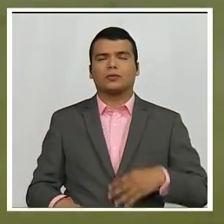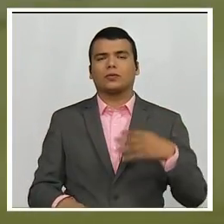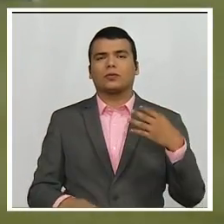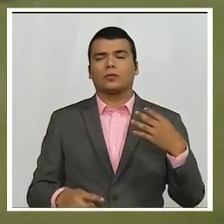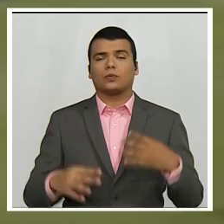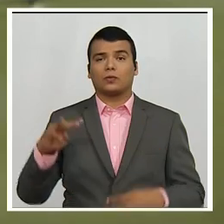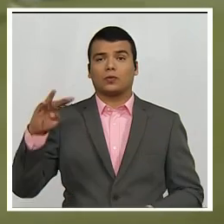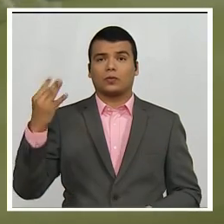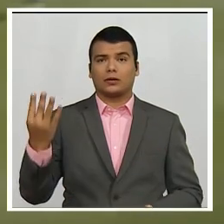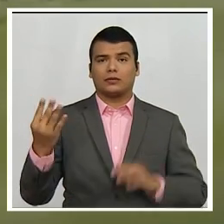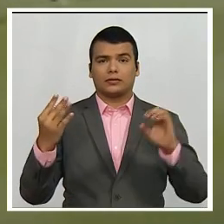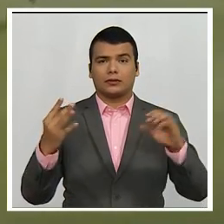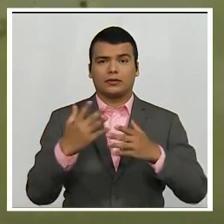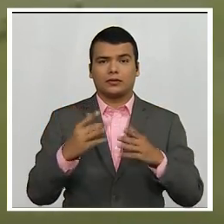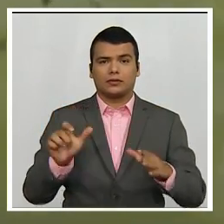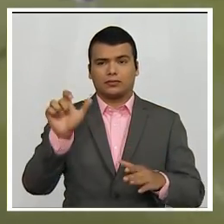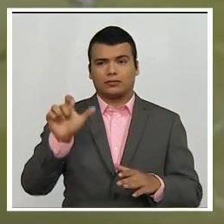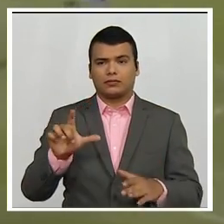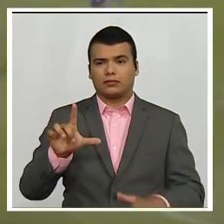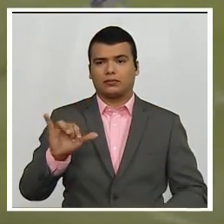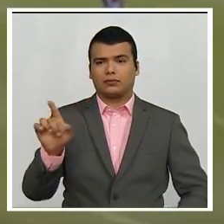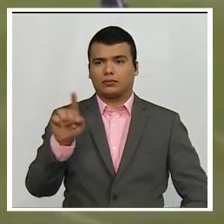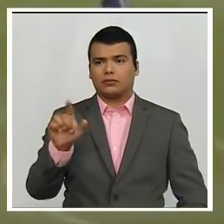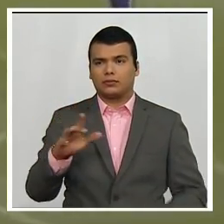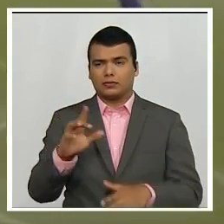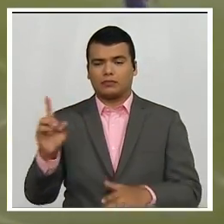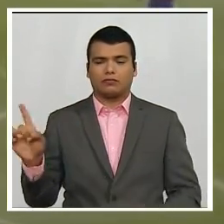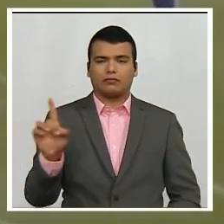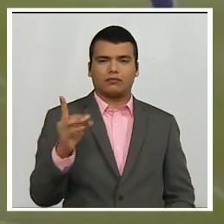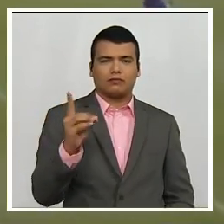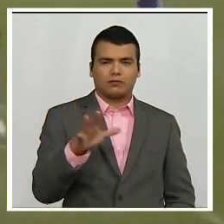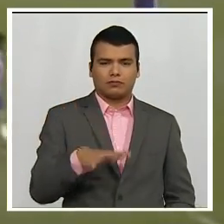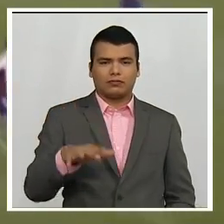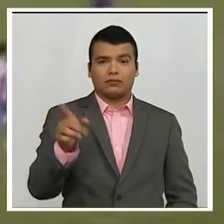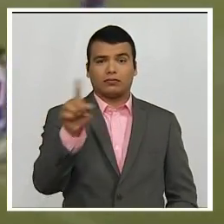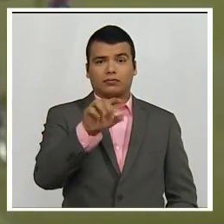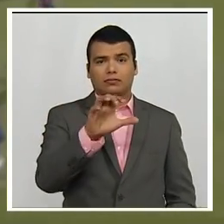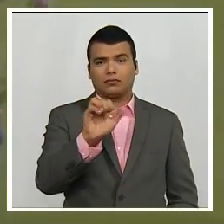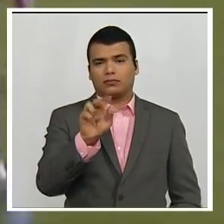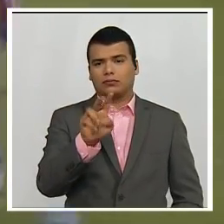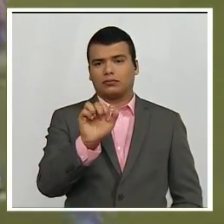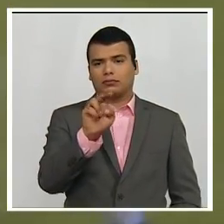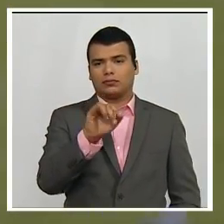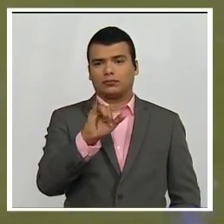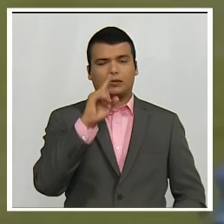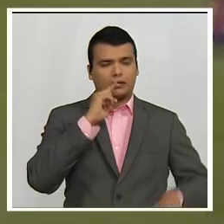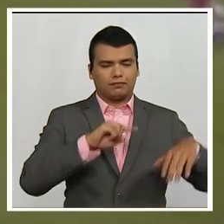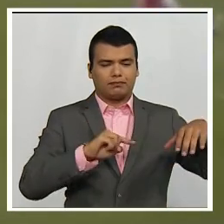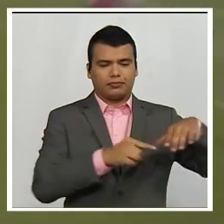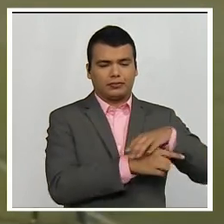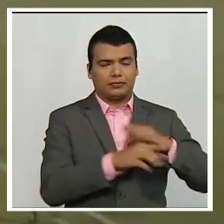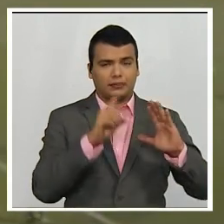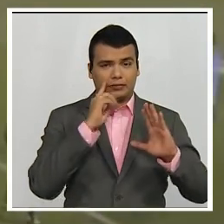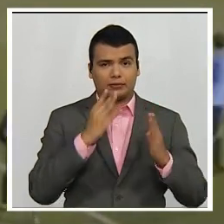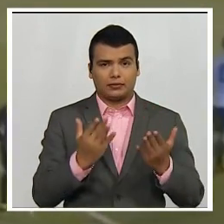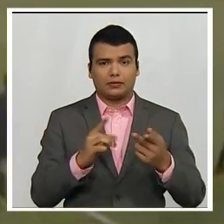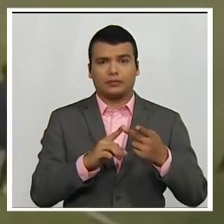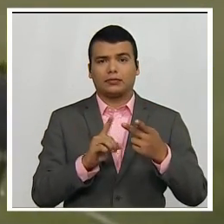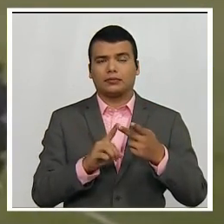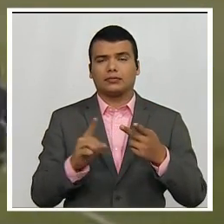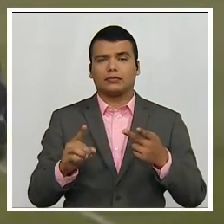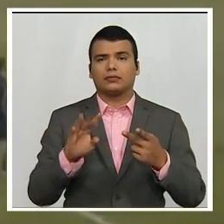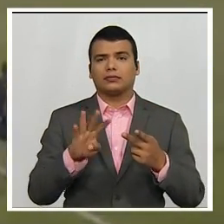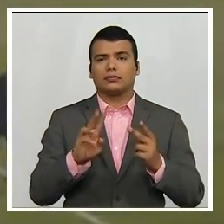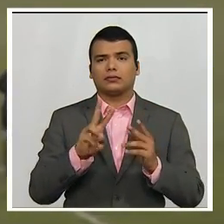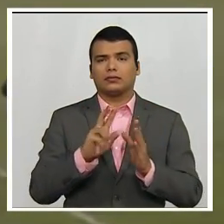17 luís suárez entró desde la derecha y entregó a edinson cavani para que marcara el primero a los 42